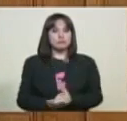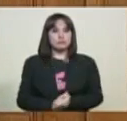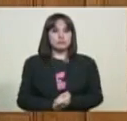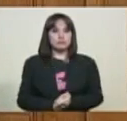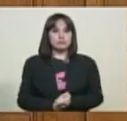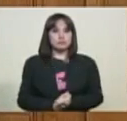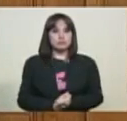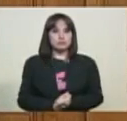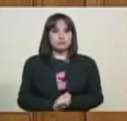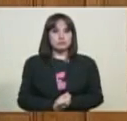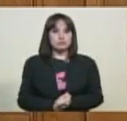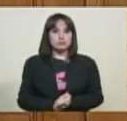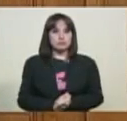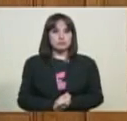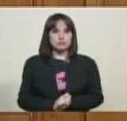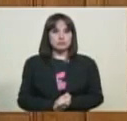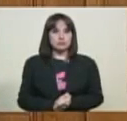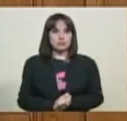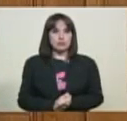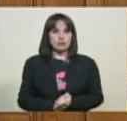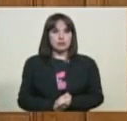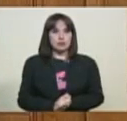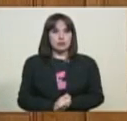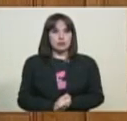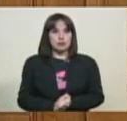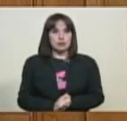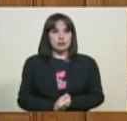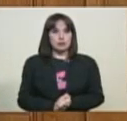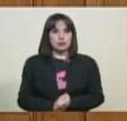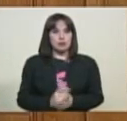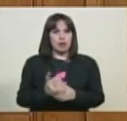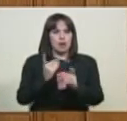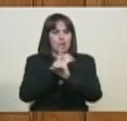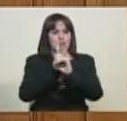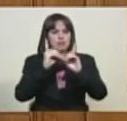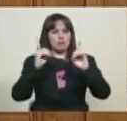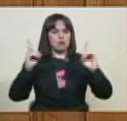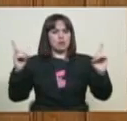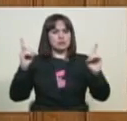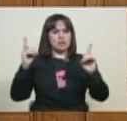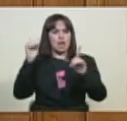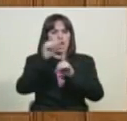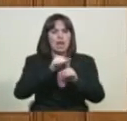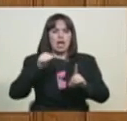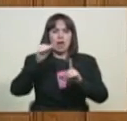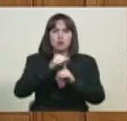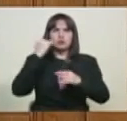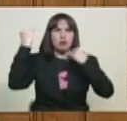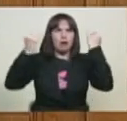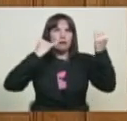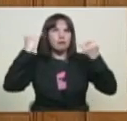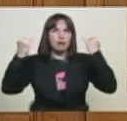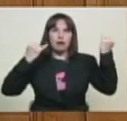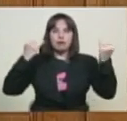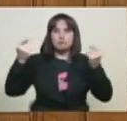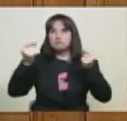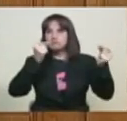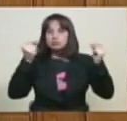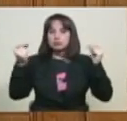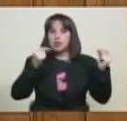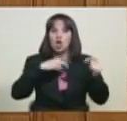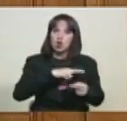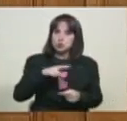Y en la democracia, en el campo de la lucha pacífica de ideas, nosotros hemos